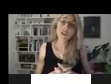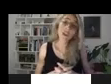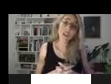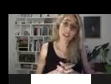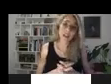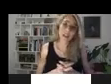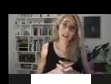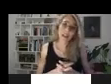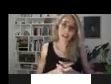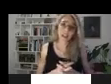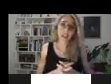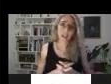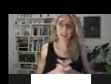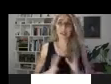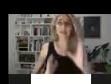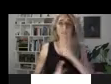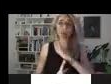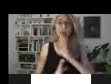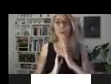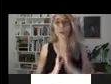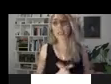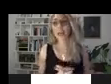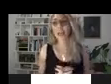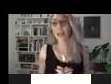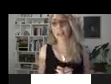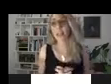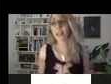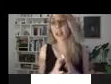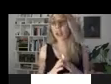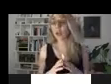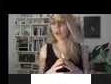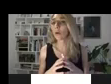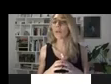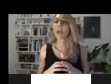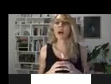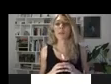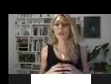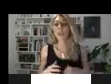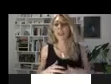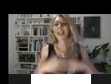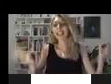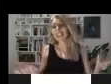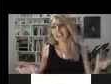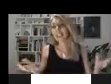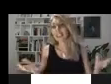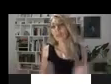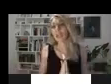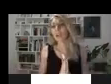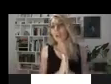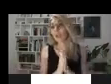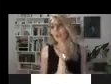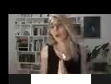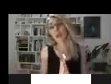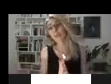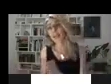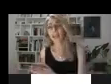poquito más serios y tal vez nos ubica en el globo, porque la tendencia